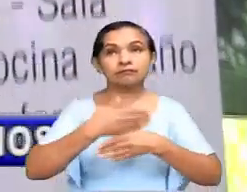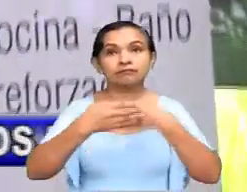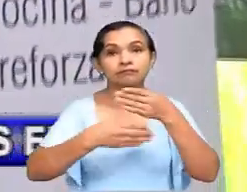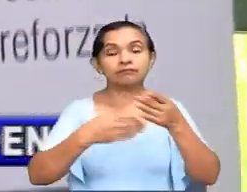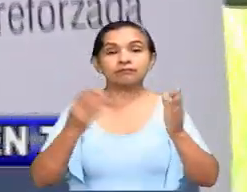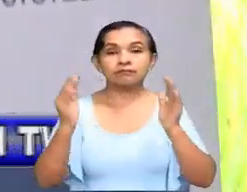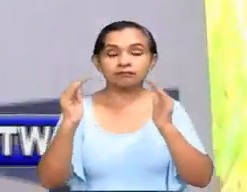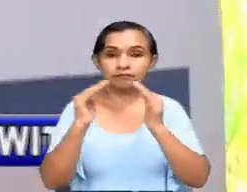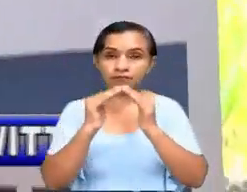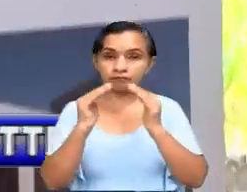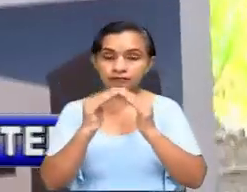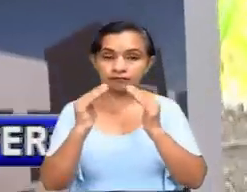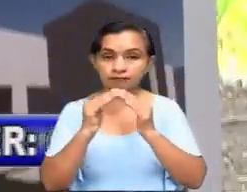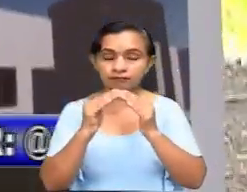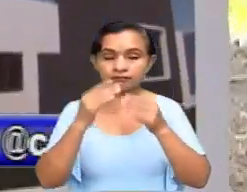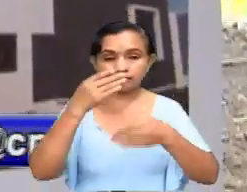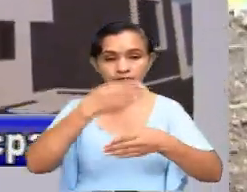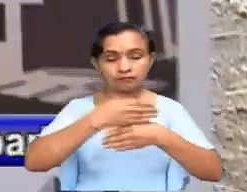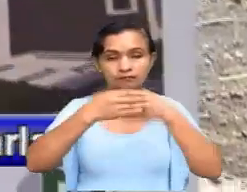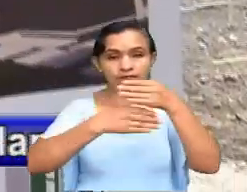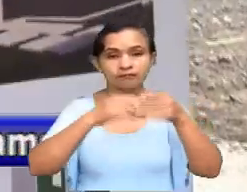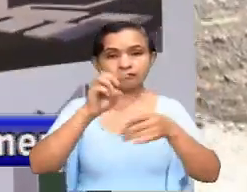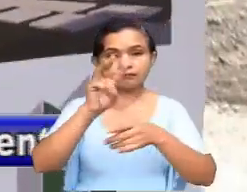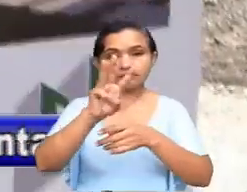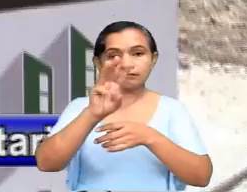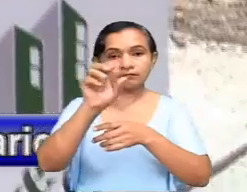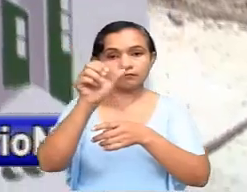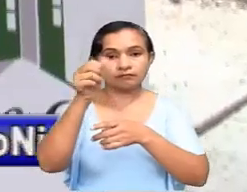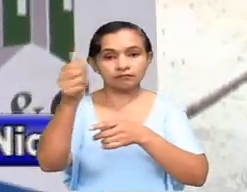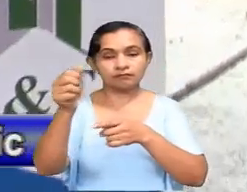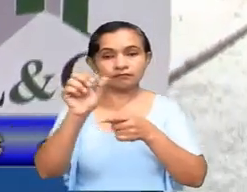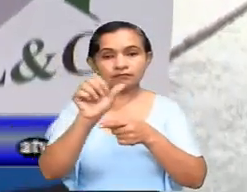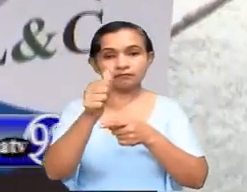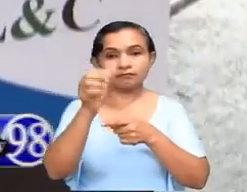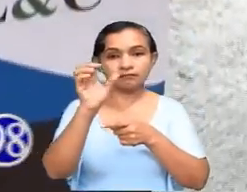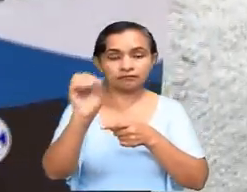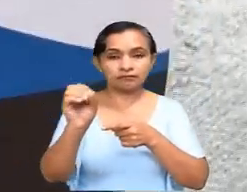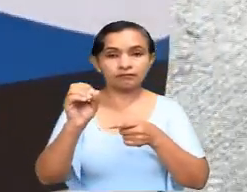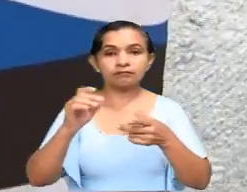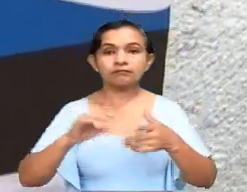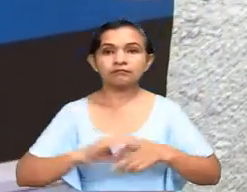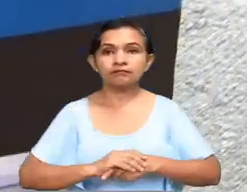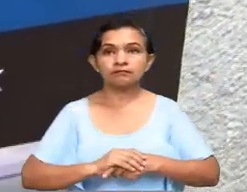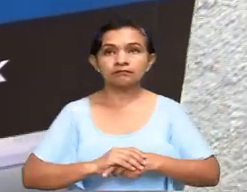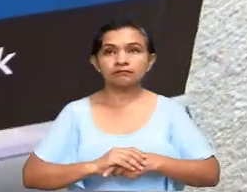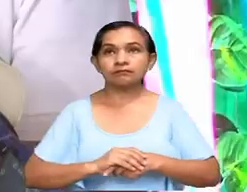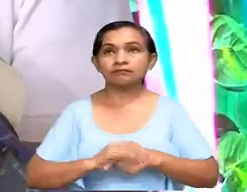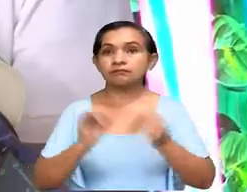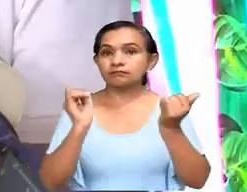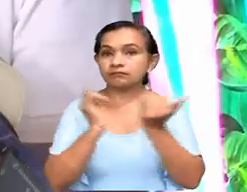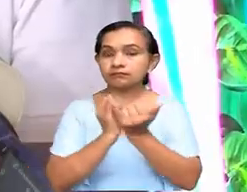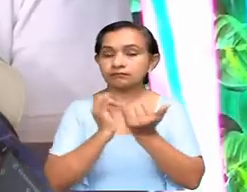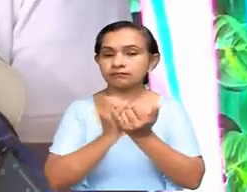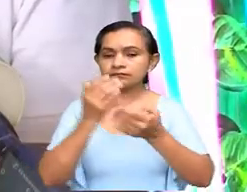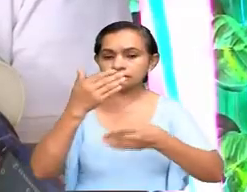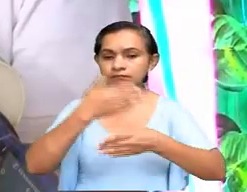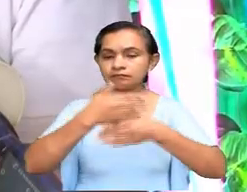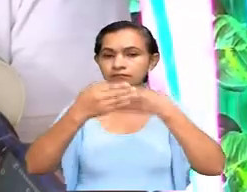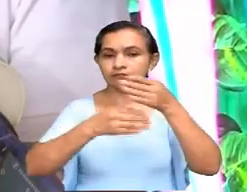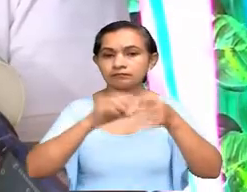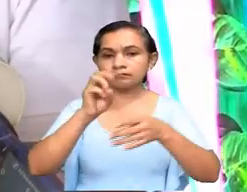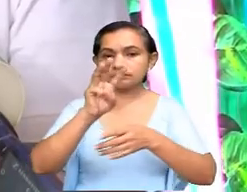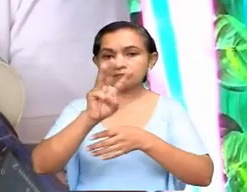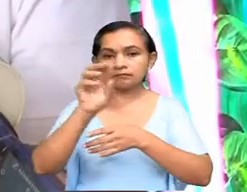Hay viviendas prefabricadas de 36 metros hasta 60 metros y de concreto de